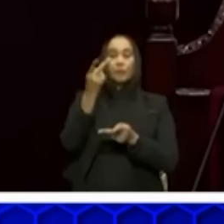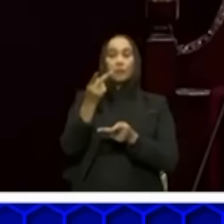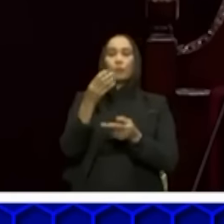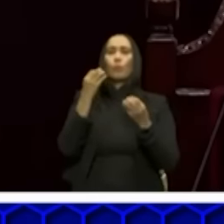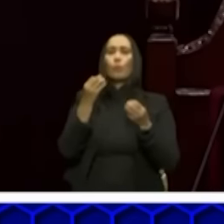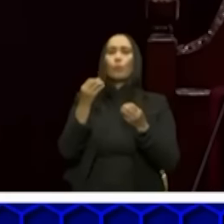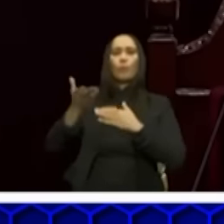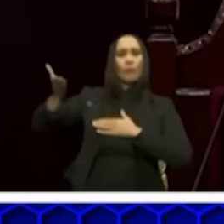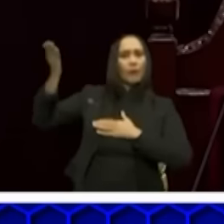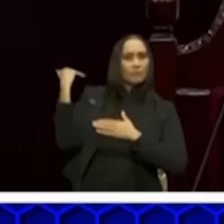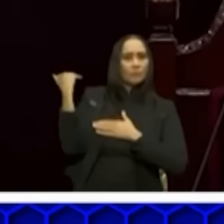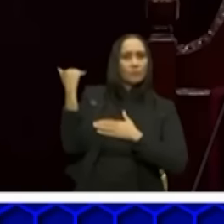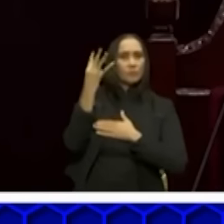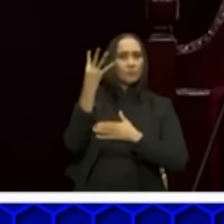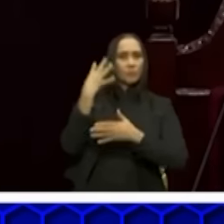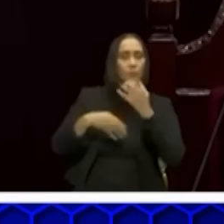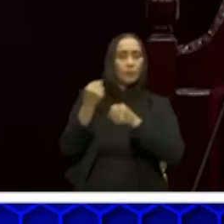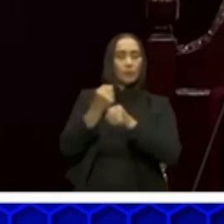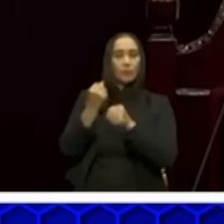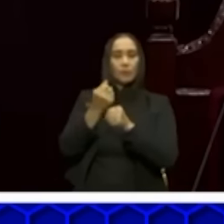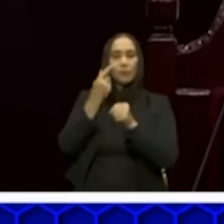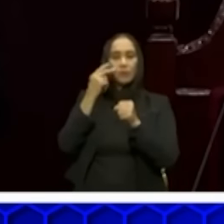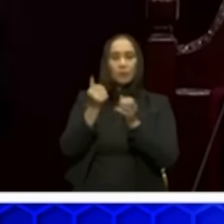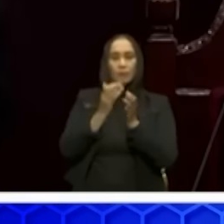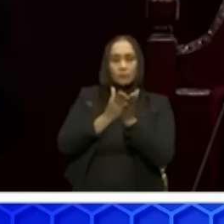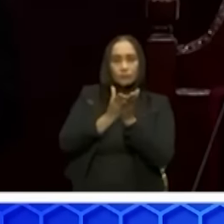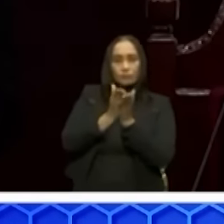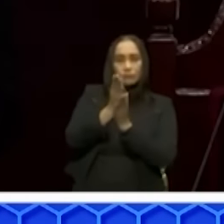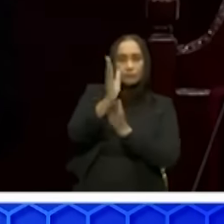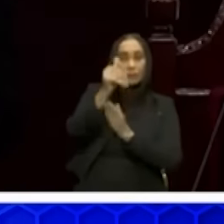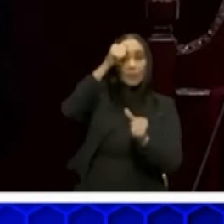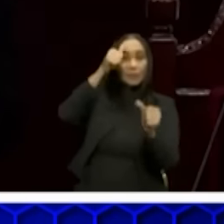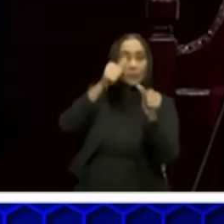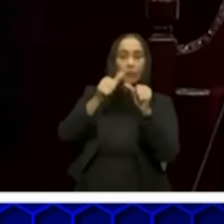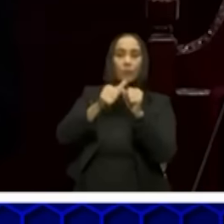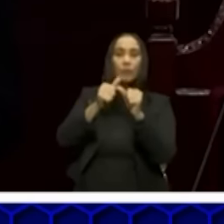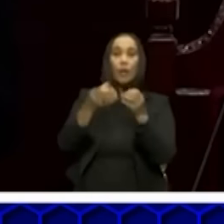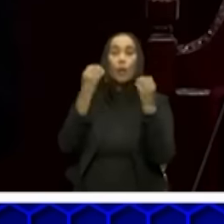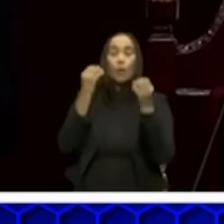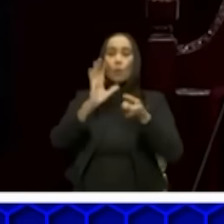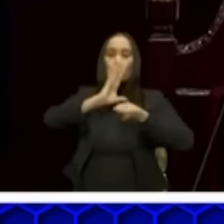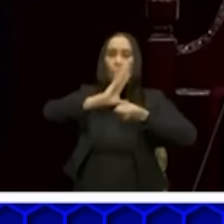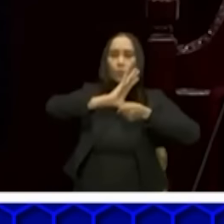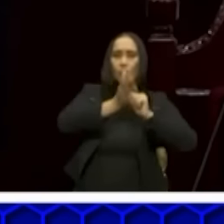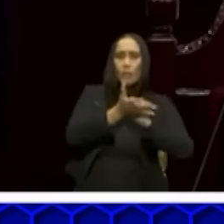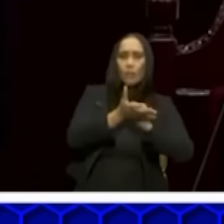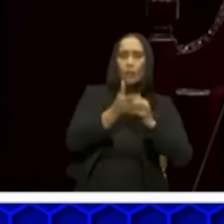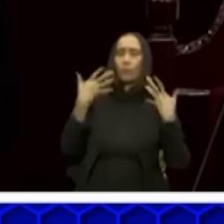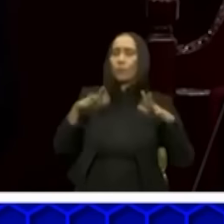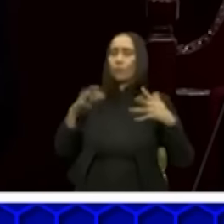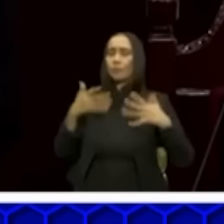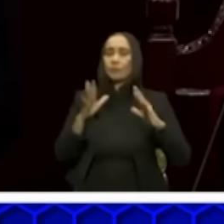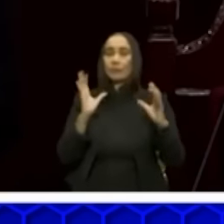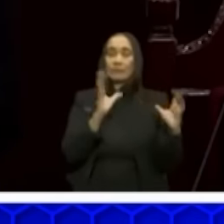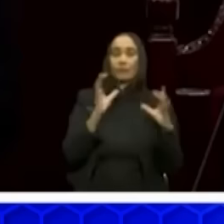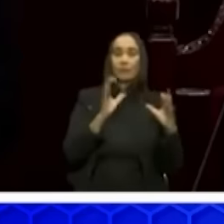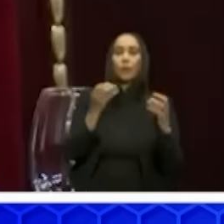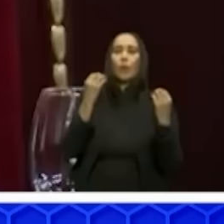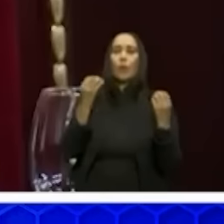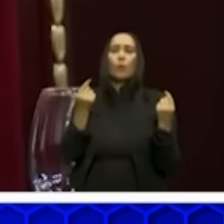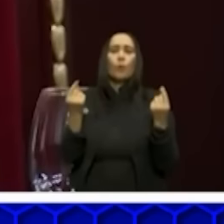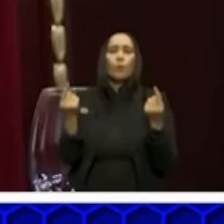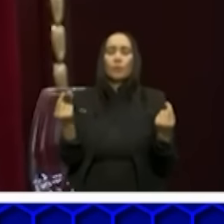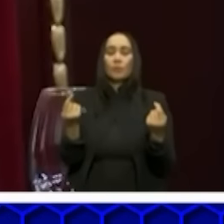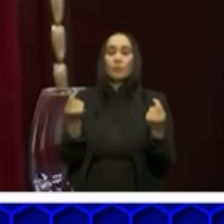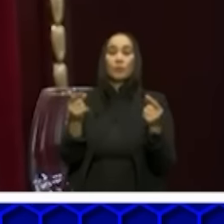Pero ellos renunciaron a un mandato constitucional que debían estar los legisladores ahí tenemos que acostumbrarnos